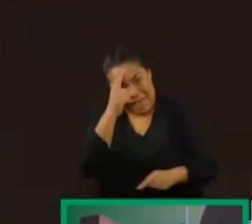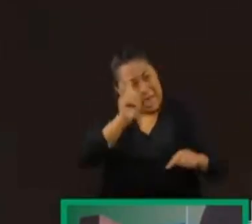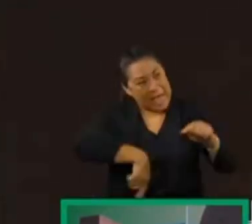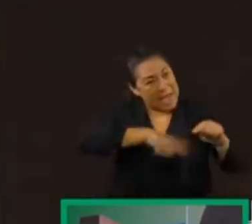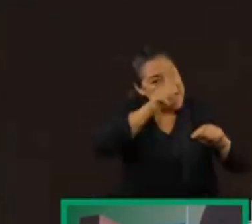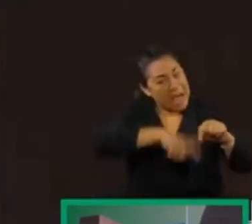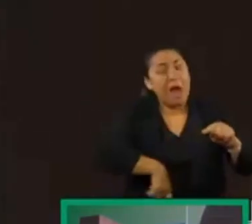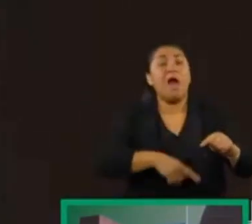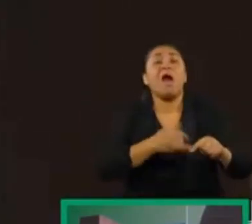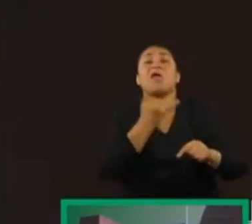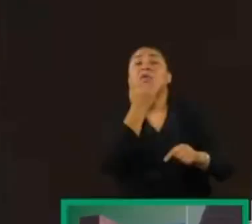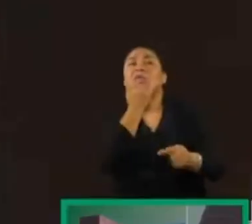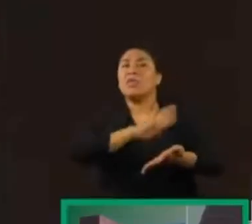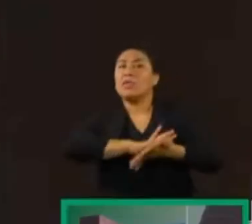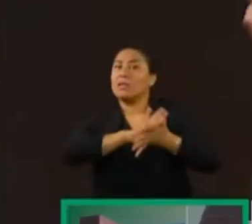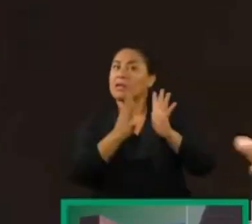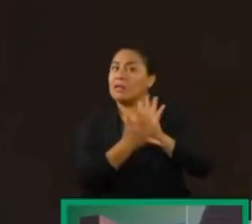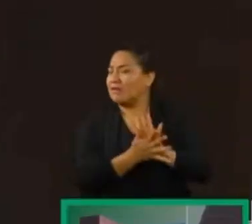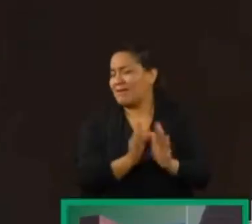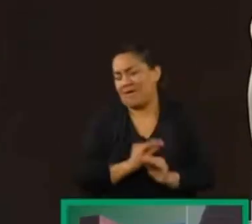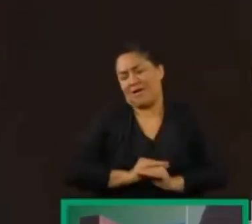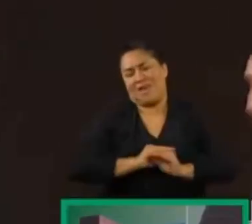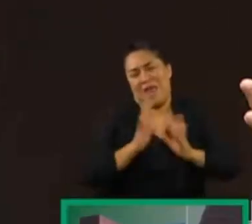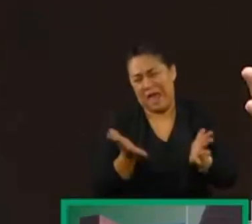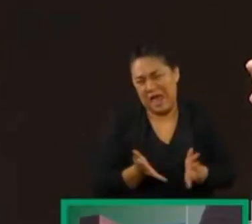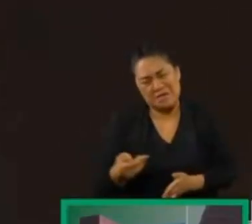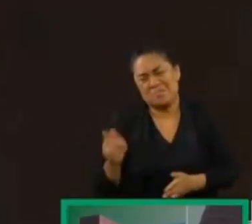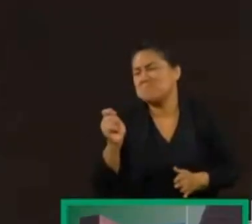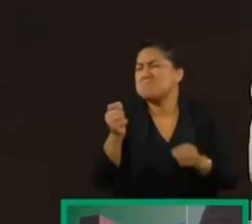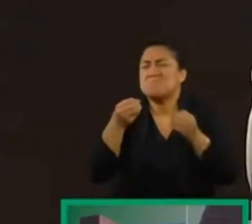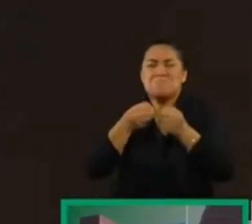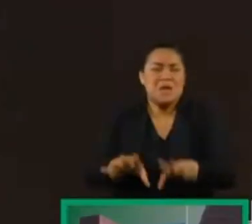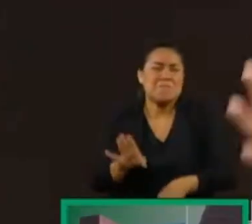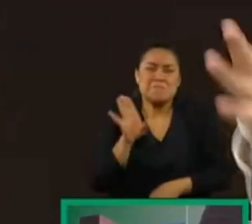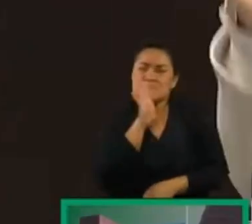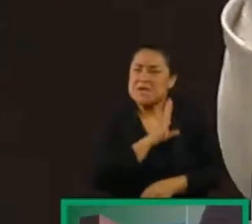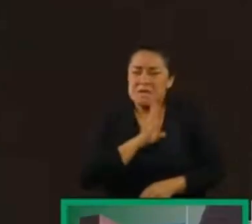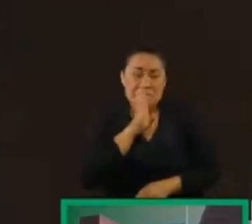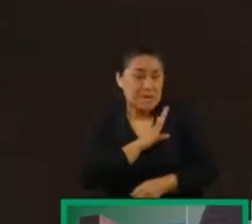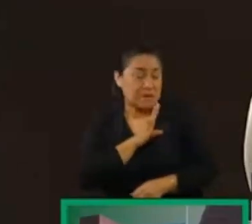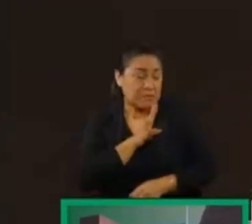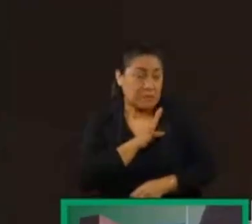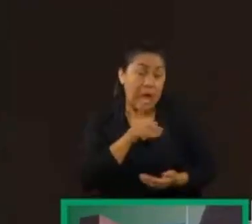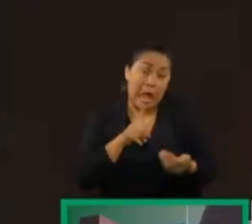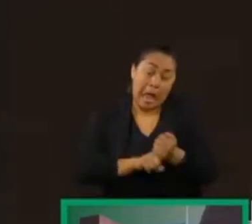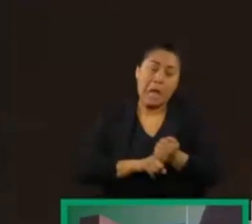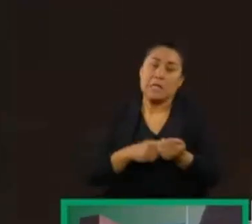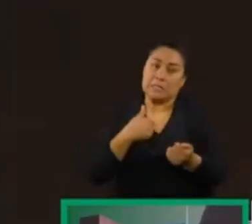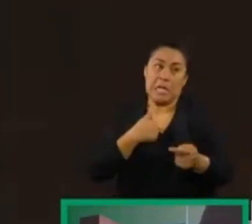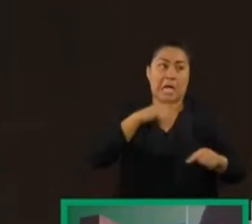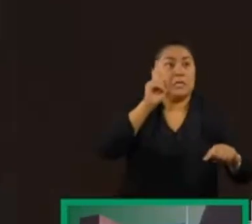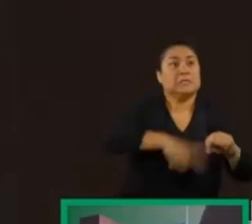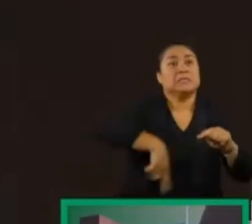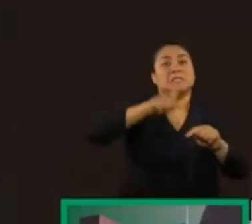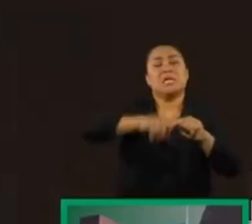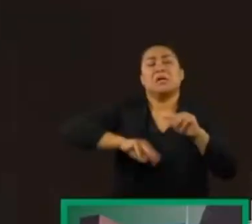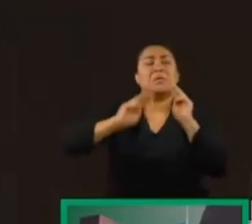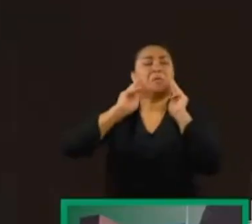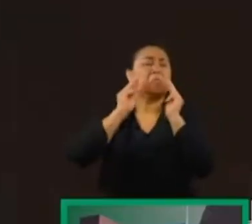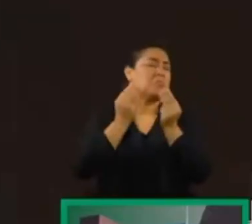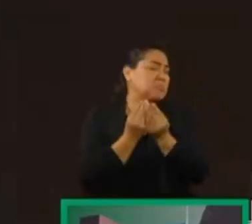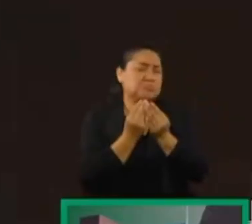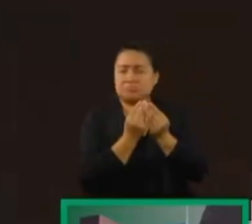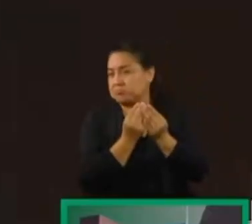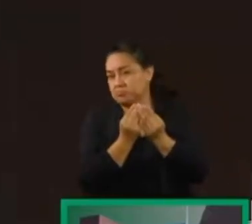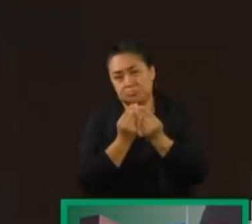combatirlos, estaba con ellos? ¿Cómo no iba a ser un fracaso la falsa lucha contra el narco si